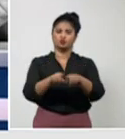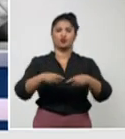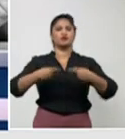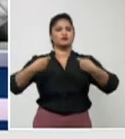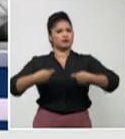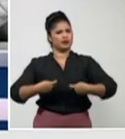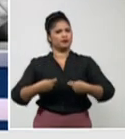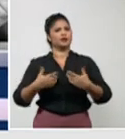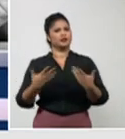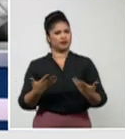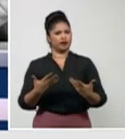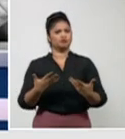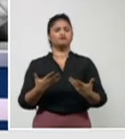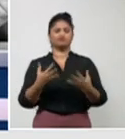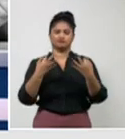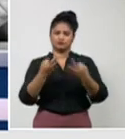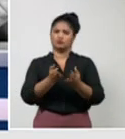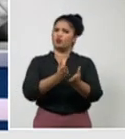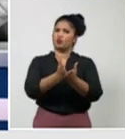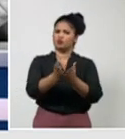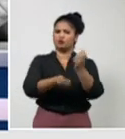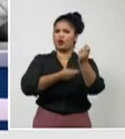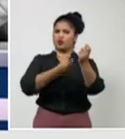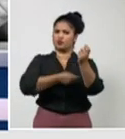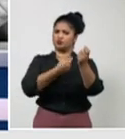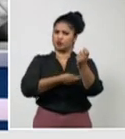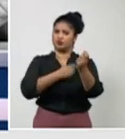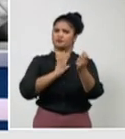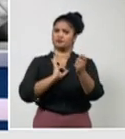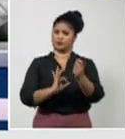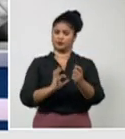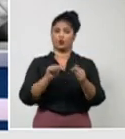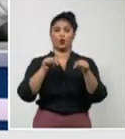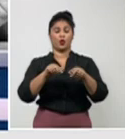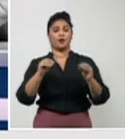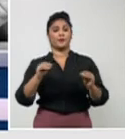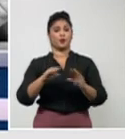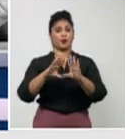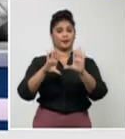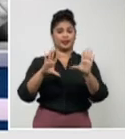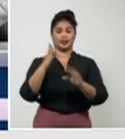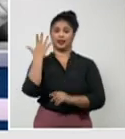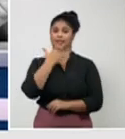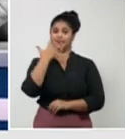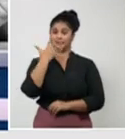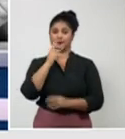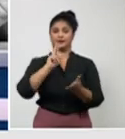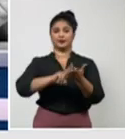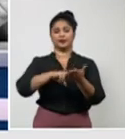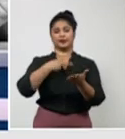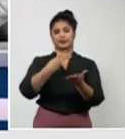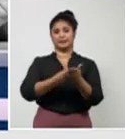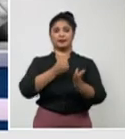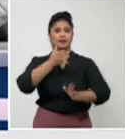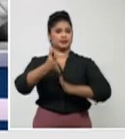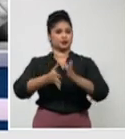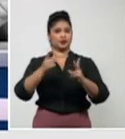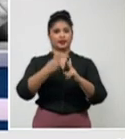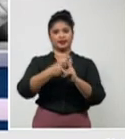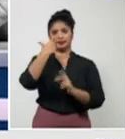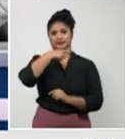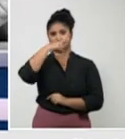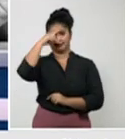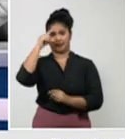aislamiento temprano de sospechosos y confirmados. Me acompaña en esta jornada la intérprete de lengua de señas, Yasmina